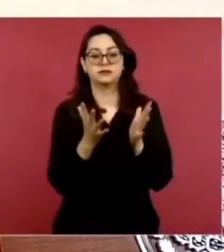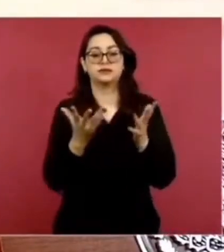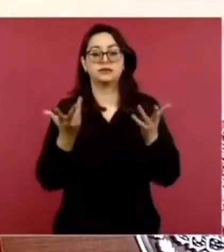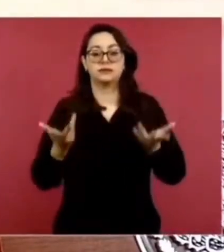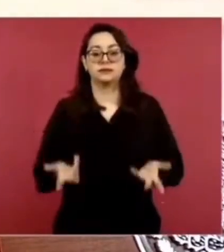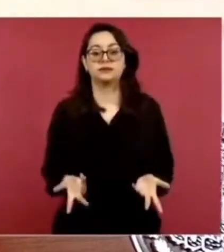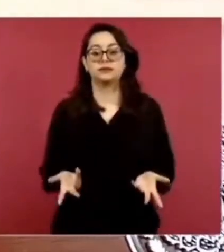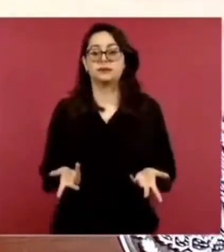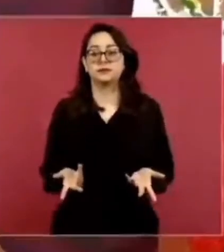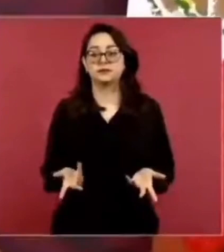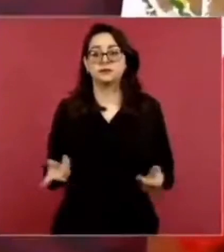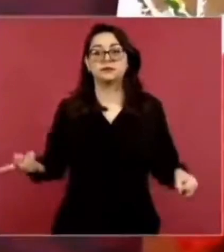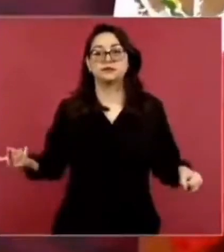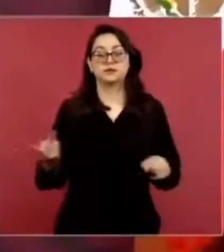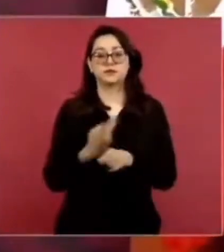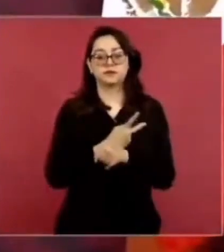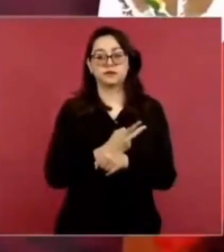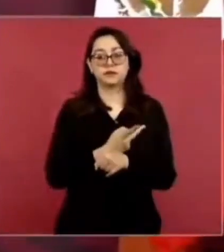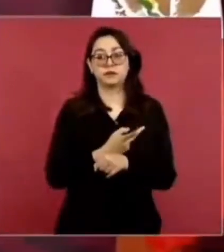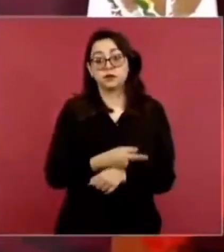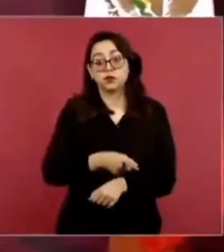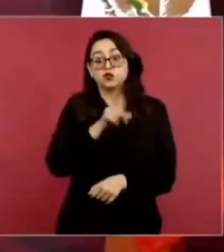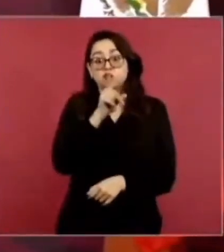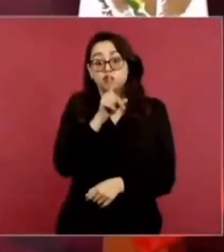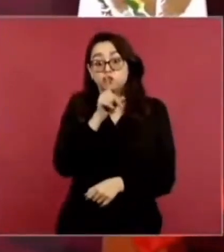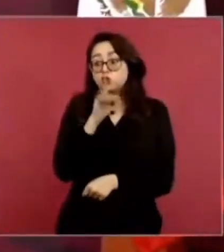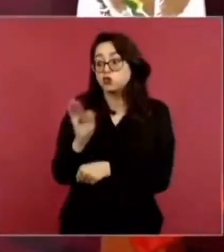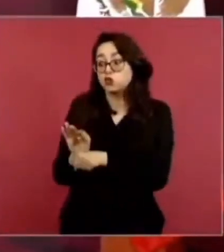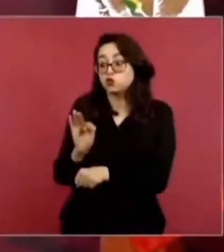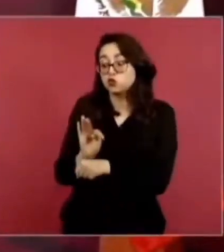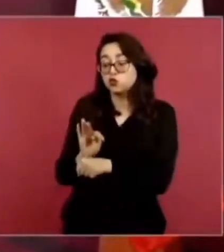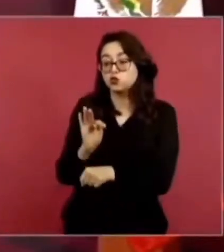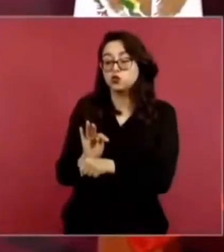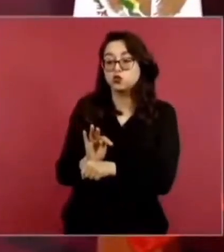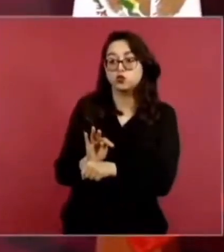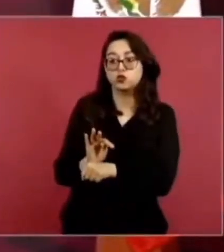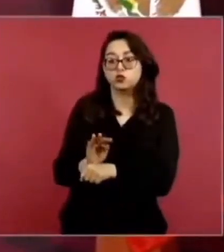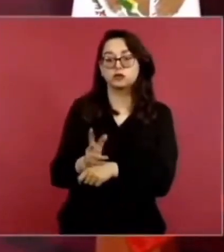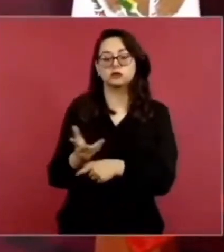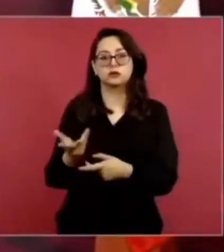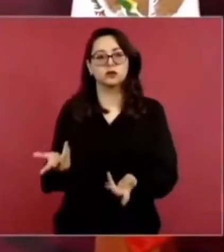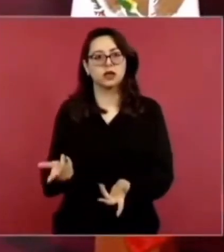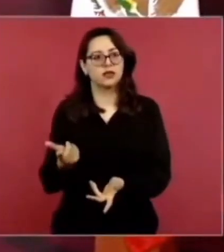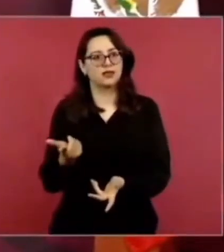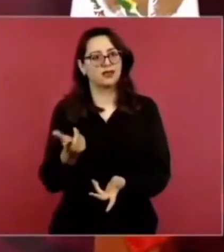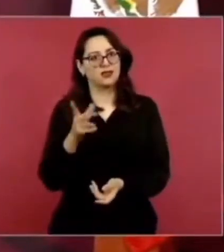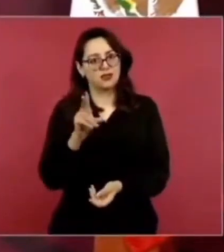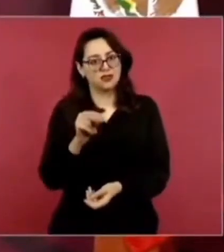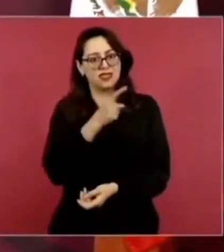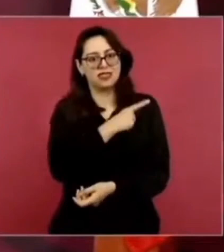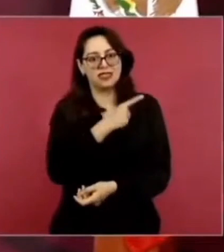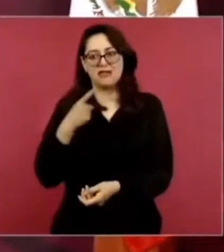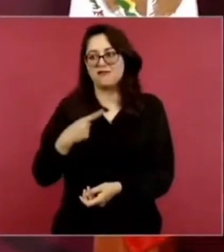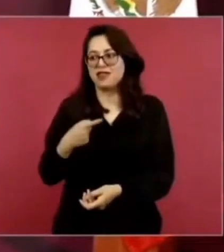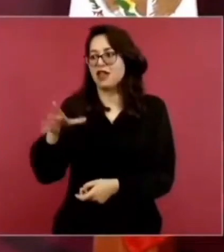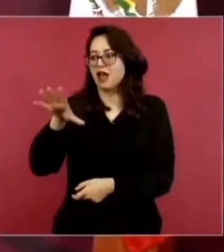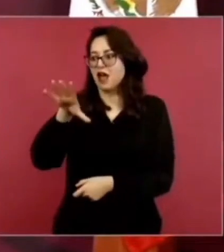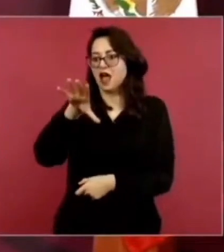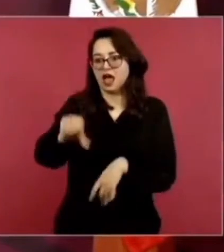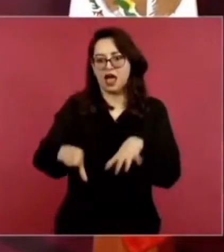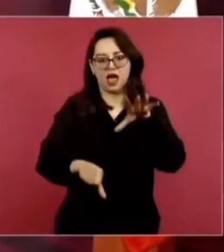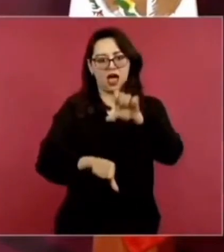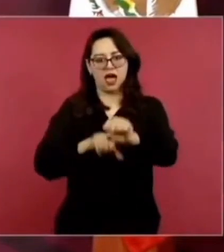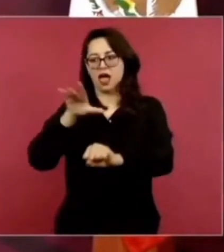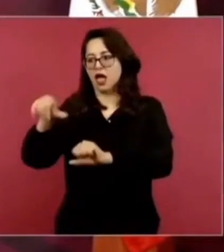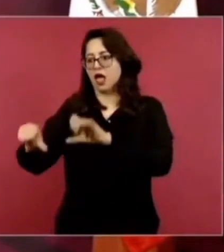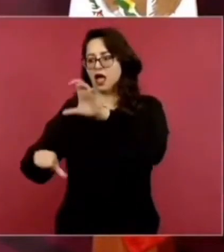en vez de que se les juzgara porque lo que hace